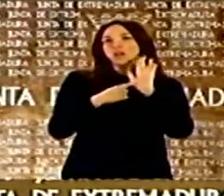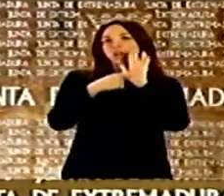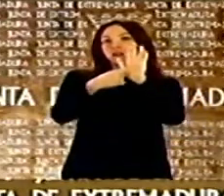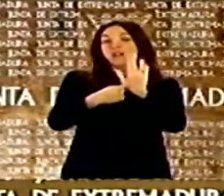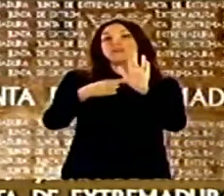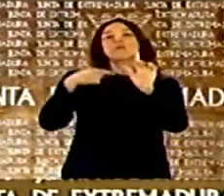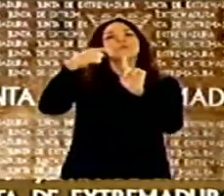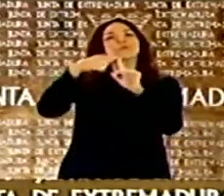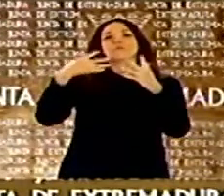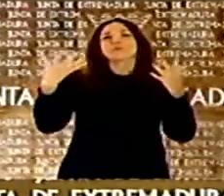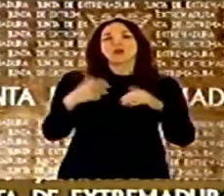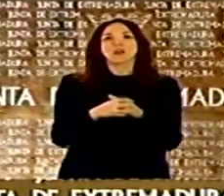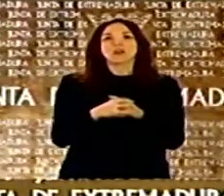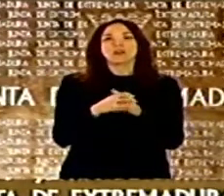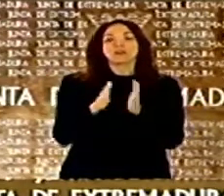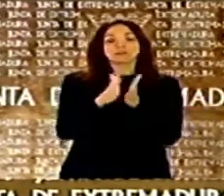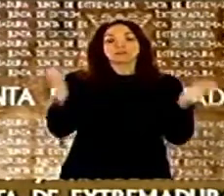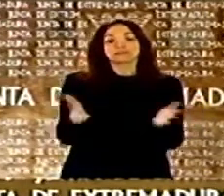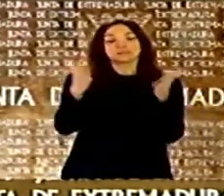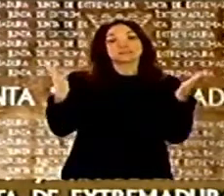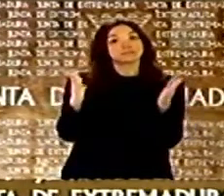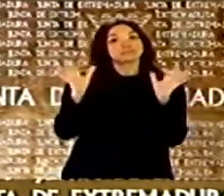responsable en Extremadura,